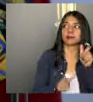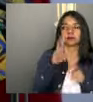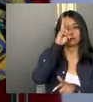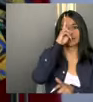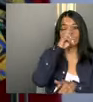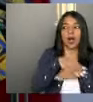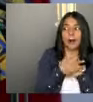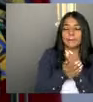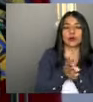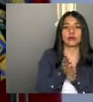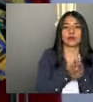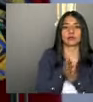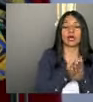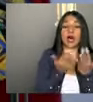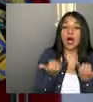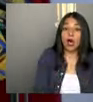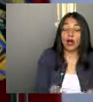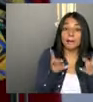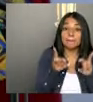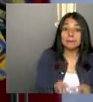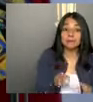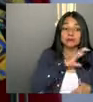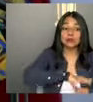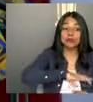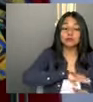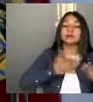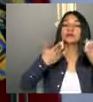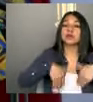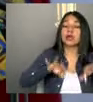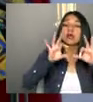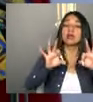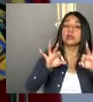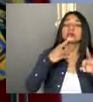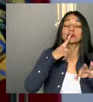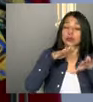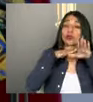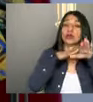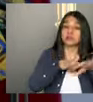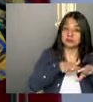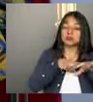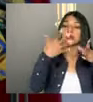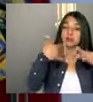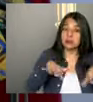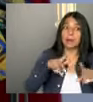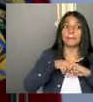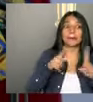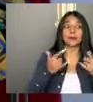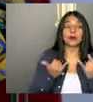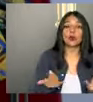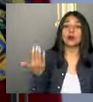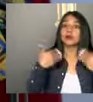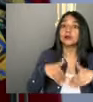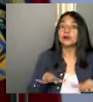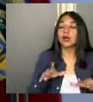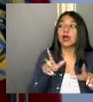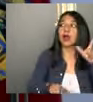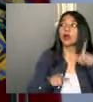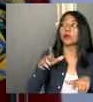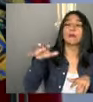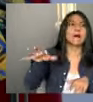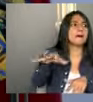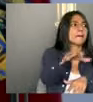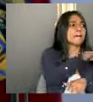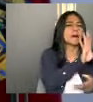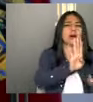Ahora mismo, con lo cual yo anticipo algo que ya se está haciendo, digamos, anticipo mi respaldo. Ahora, si por ejemplo ya tenemos invasiones y este tipo de